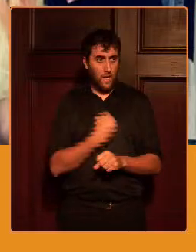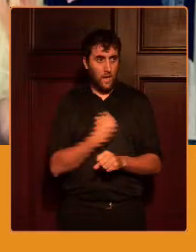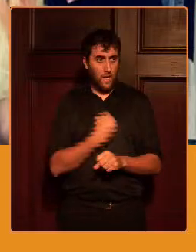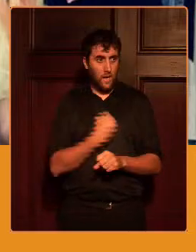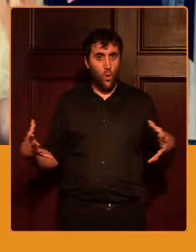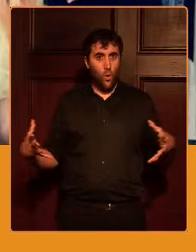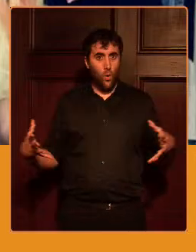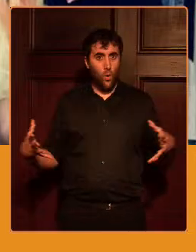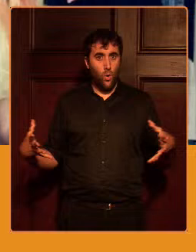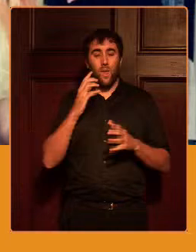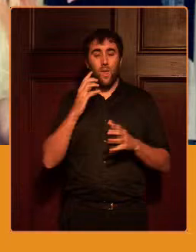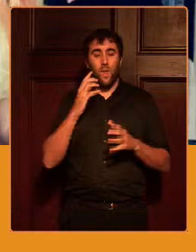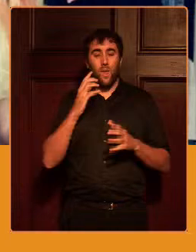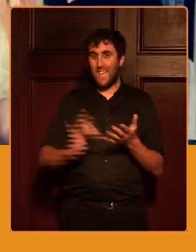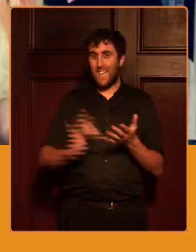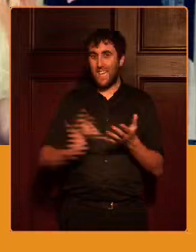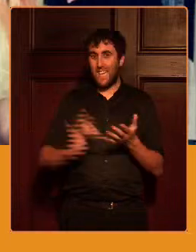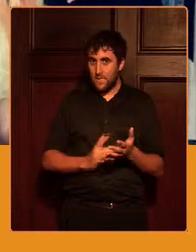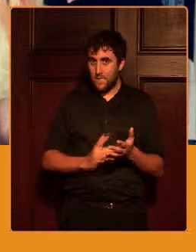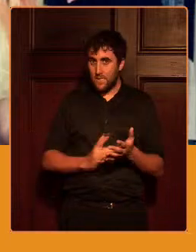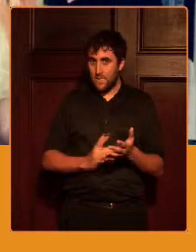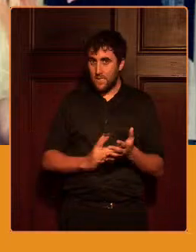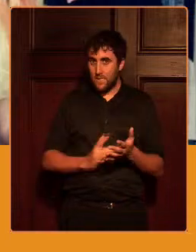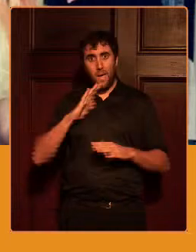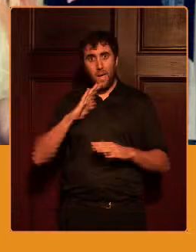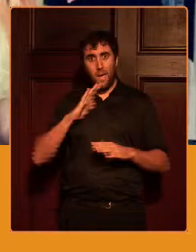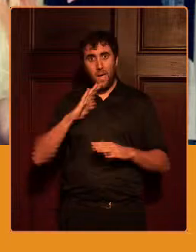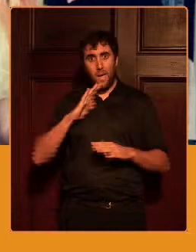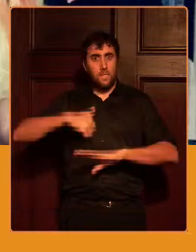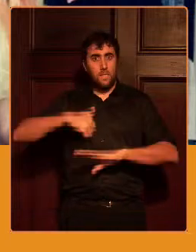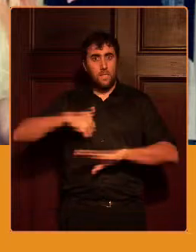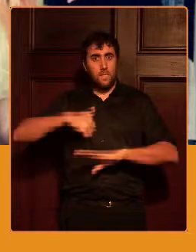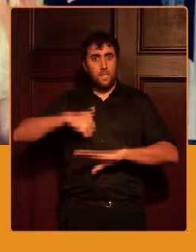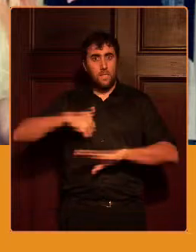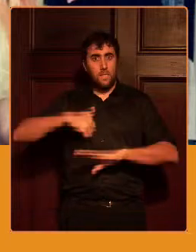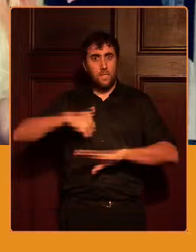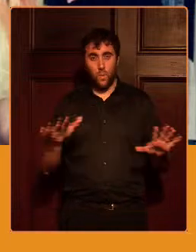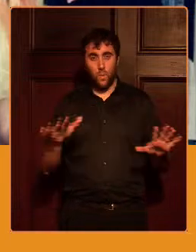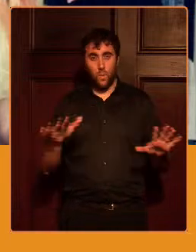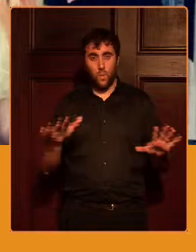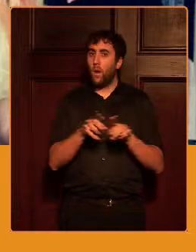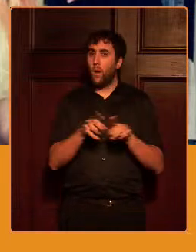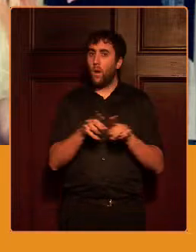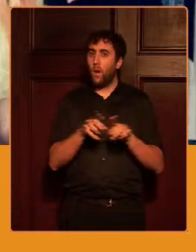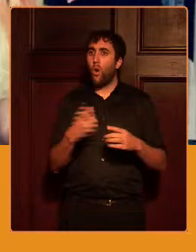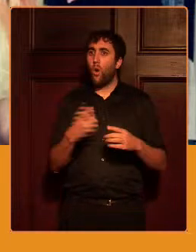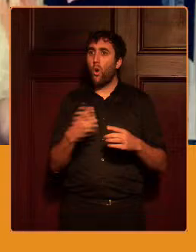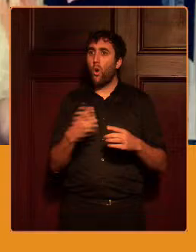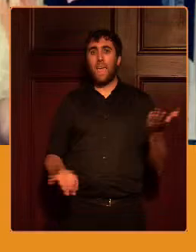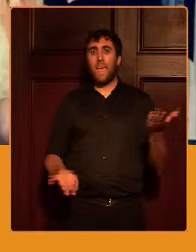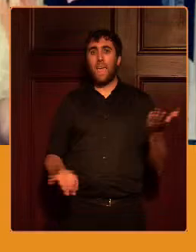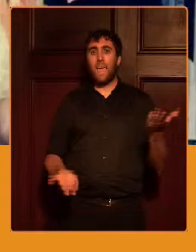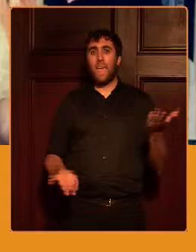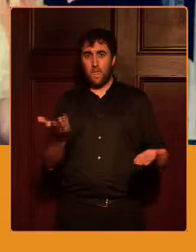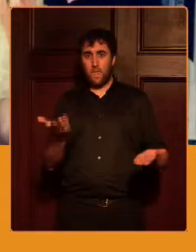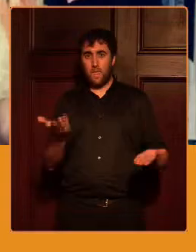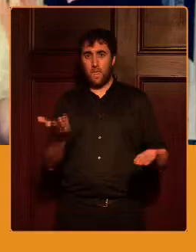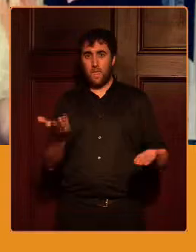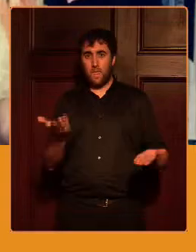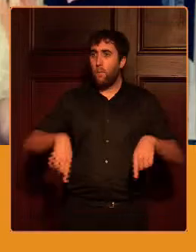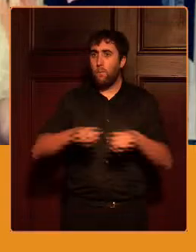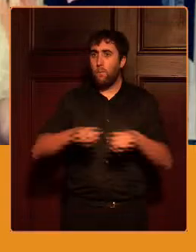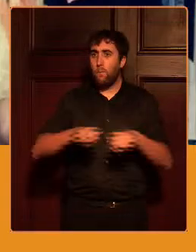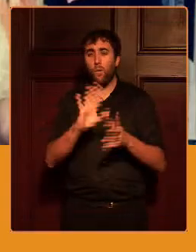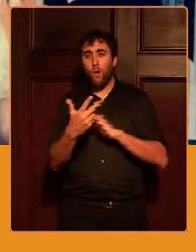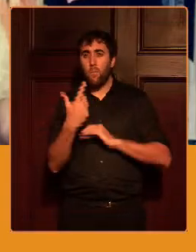inteligencia artificial tiene que tener aún más protagonismo. Es una discusión que tiene que ver con la equidad, pero también con el tipo de oportunidades que